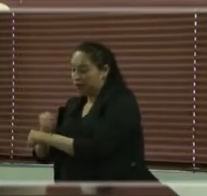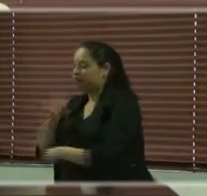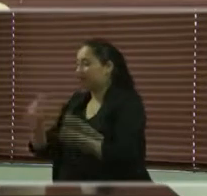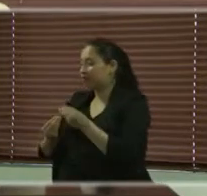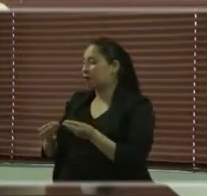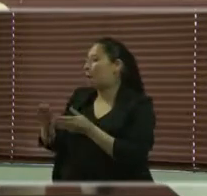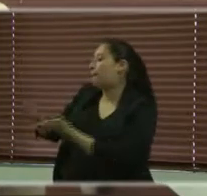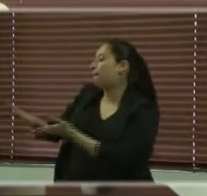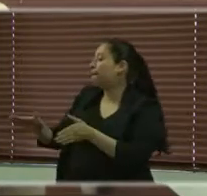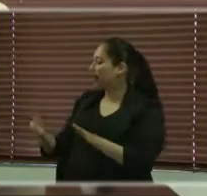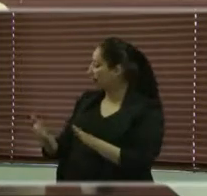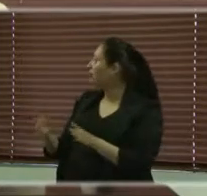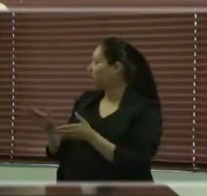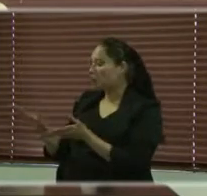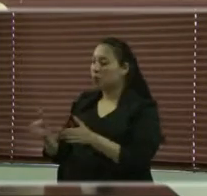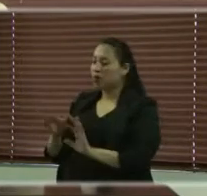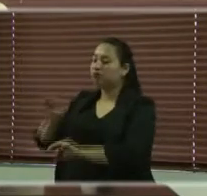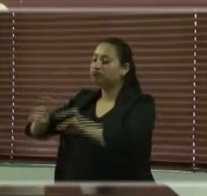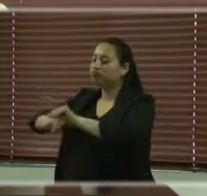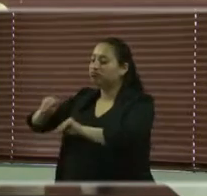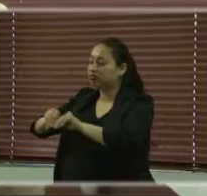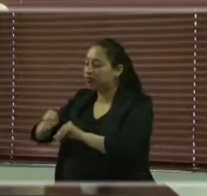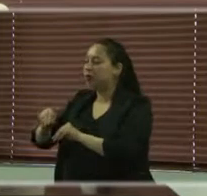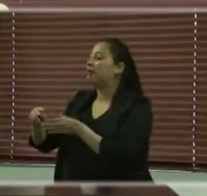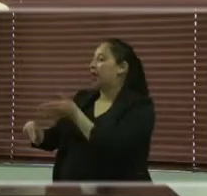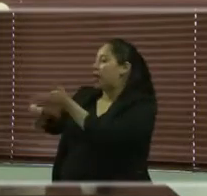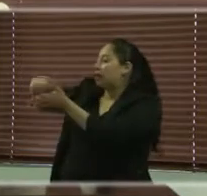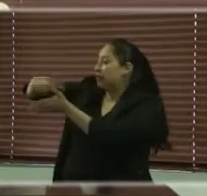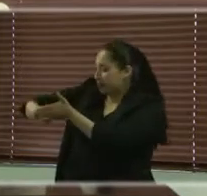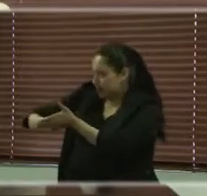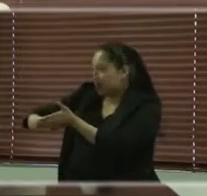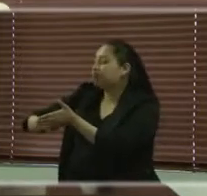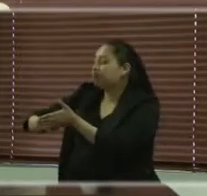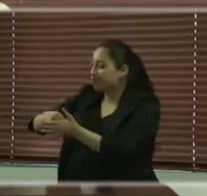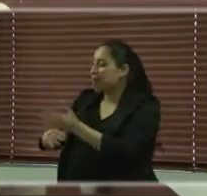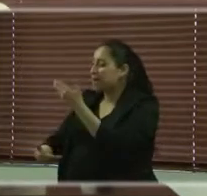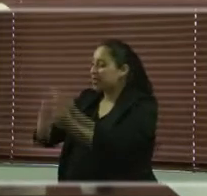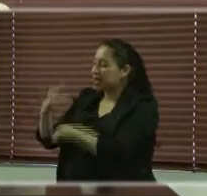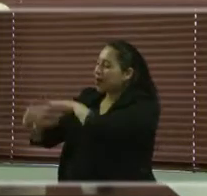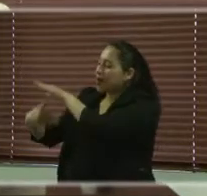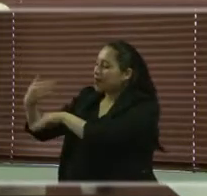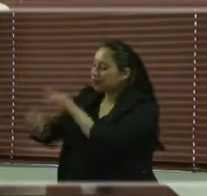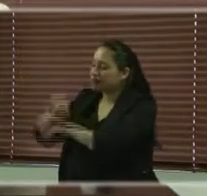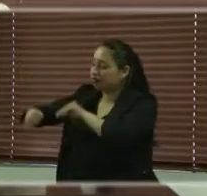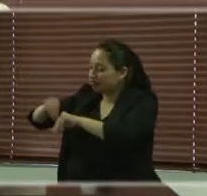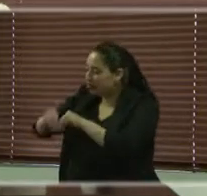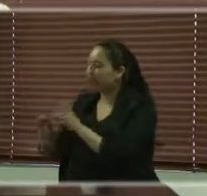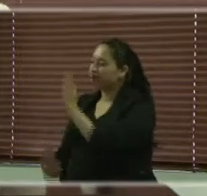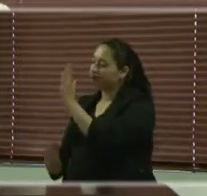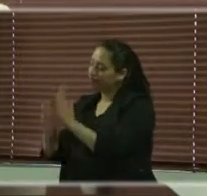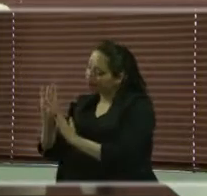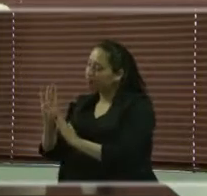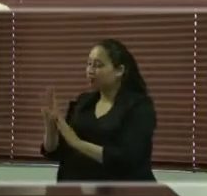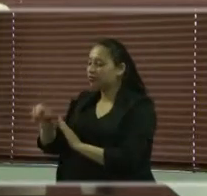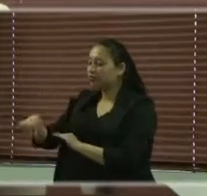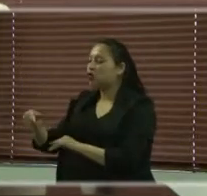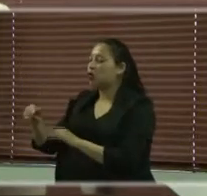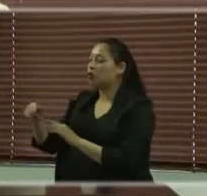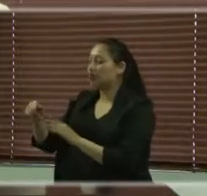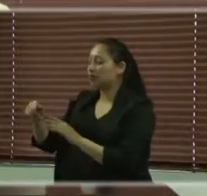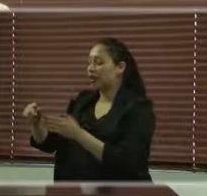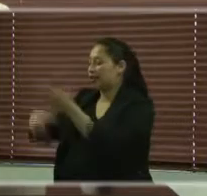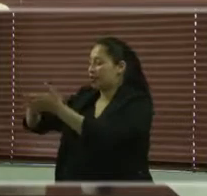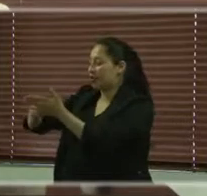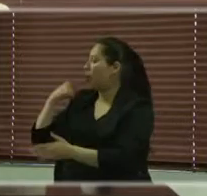para desarrollar ese comentario general se priorizan las temáticas porque cada cada derecho